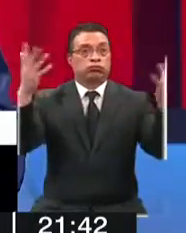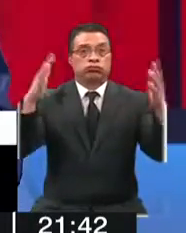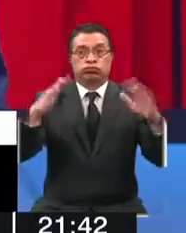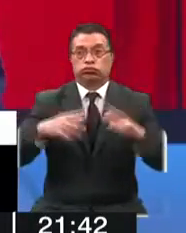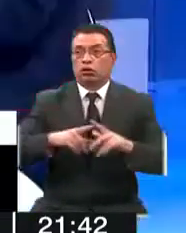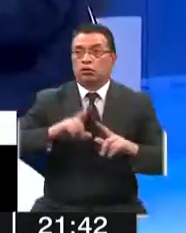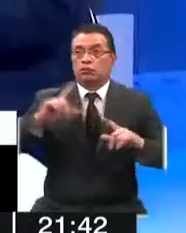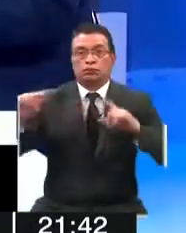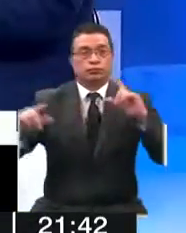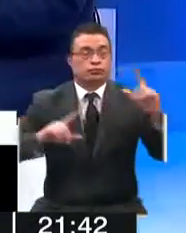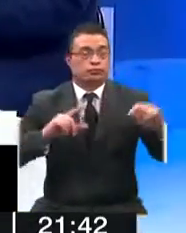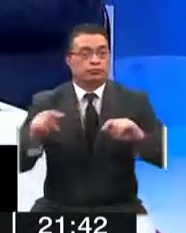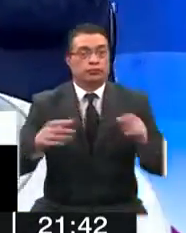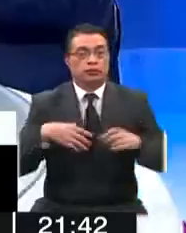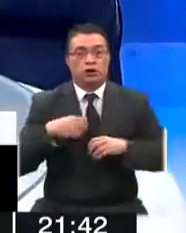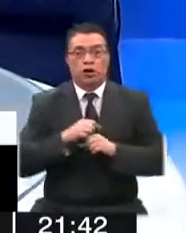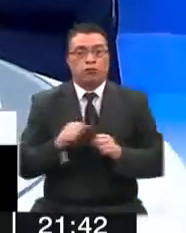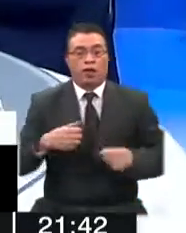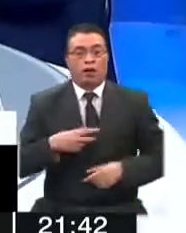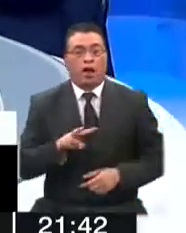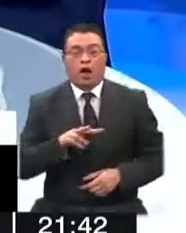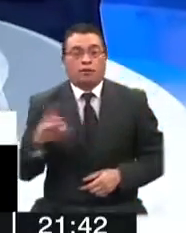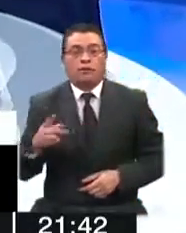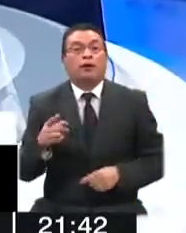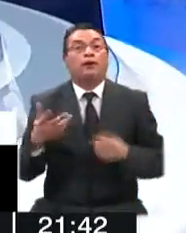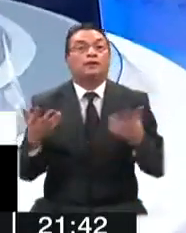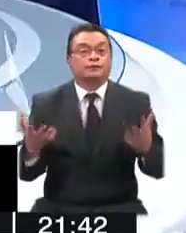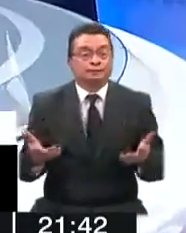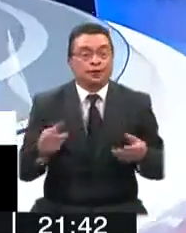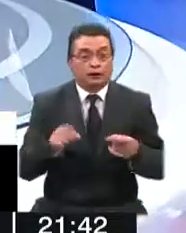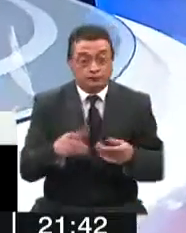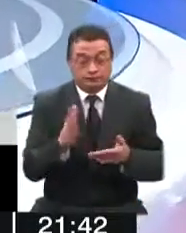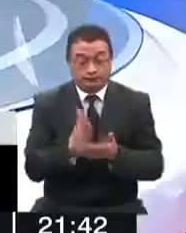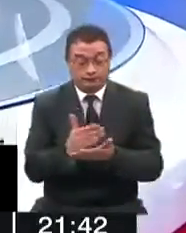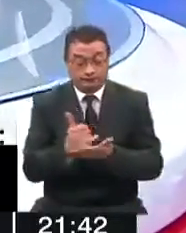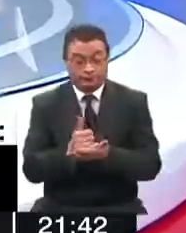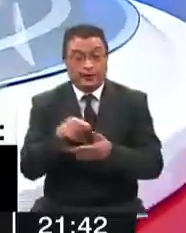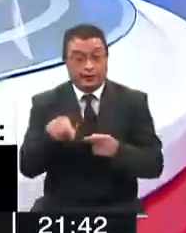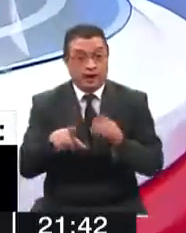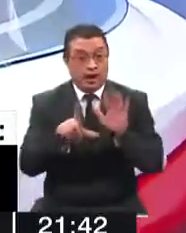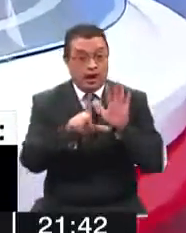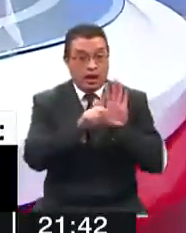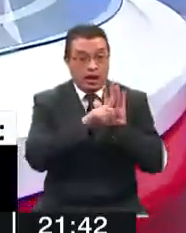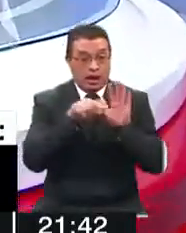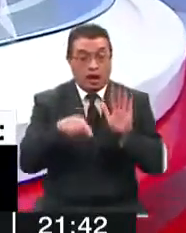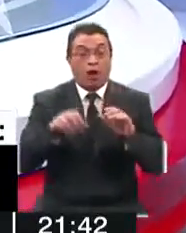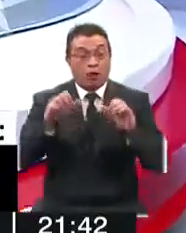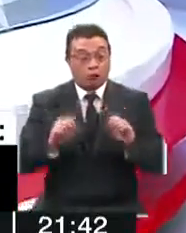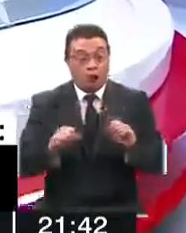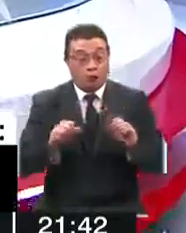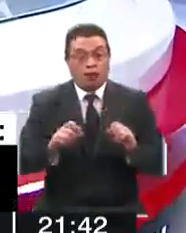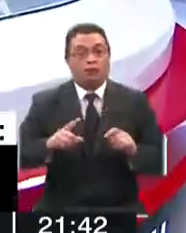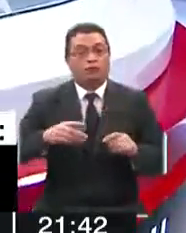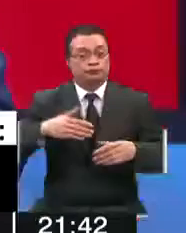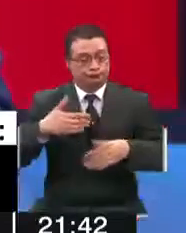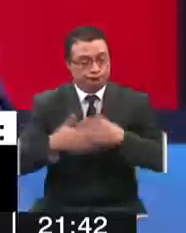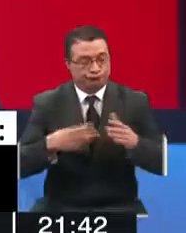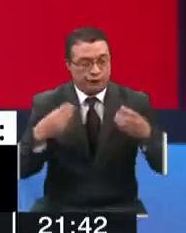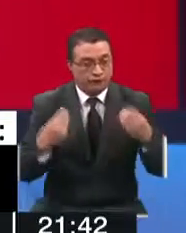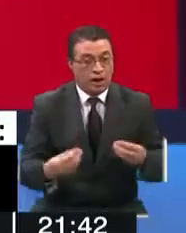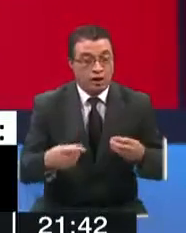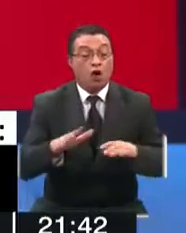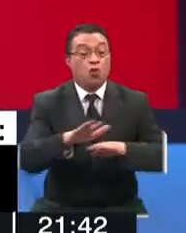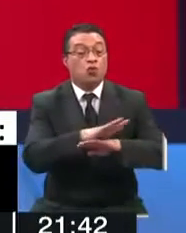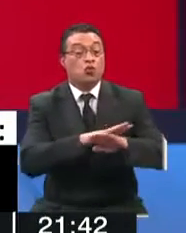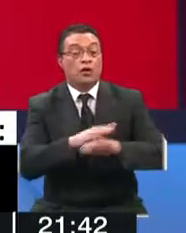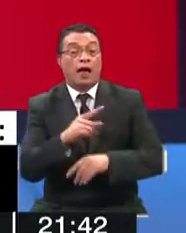que se pueden y ellos efectivamente no se pueden cambiar. Para efectos de lograr que las medidas que están contempladas en la ley se pueden aplicar y haya la posibilidad de proteger a